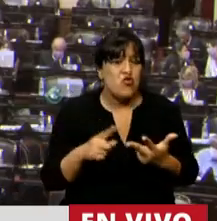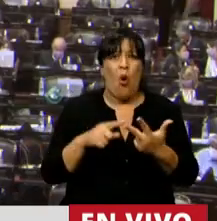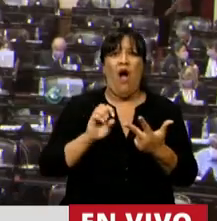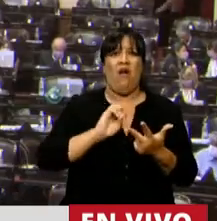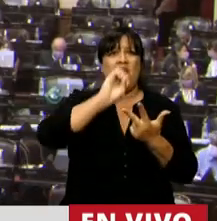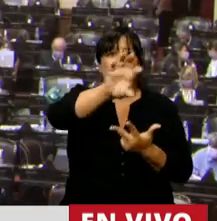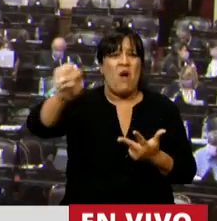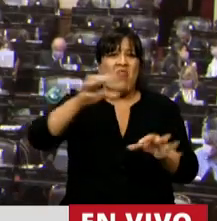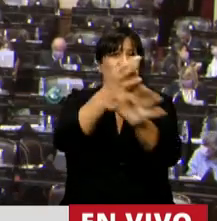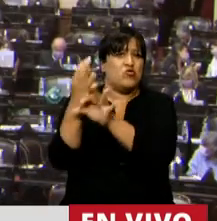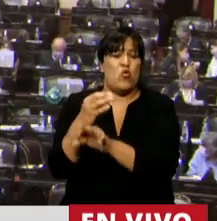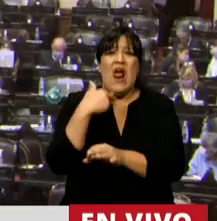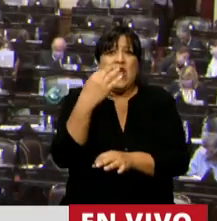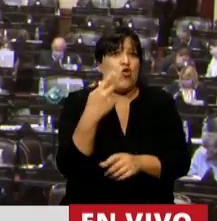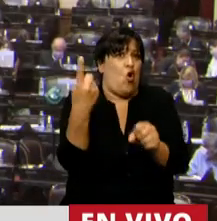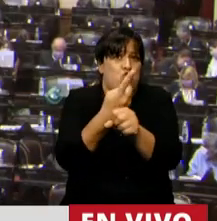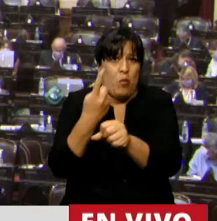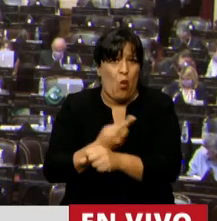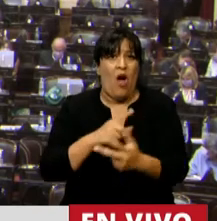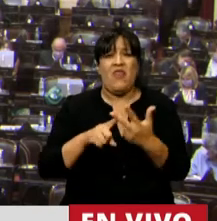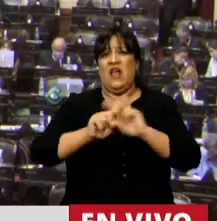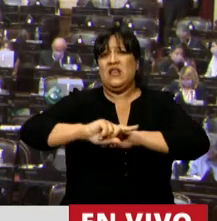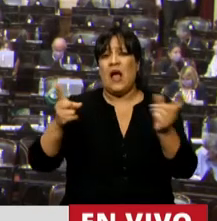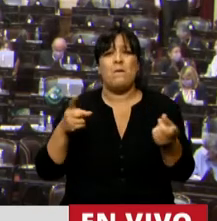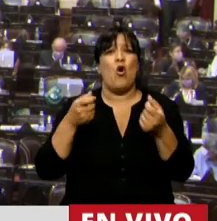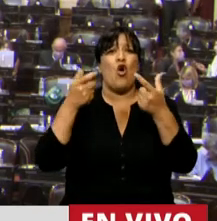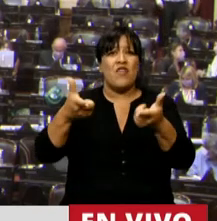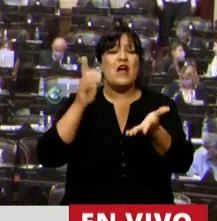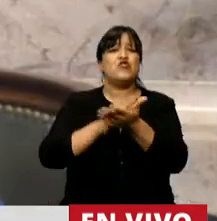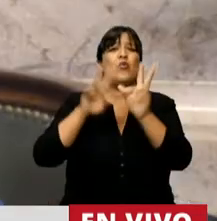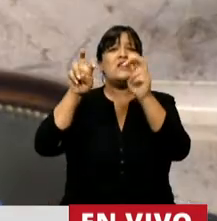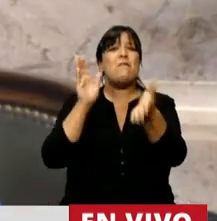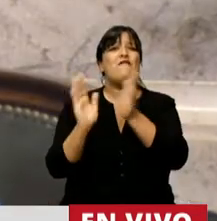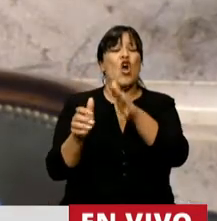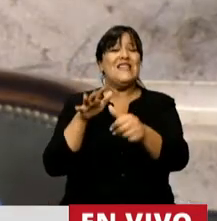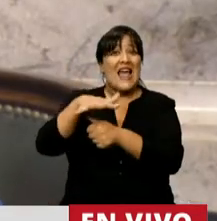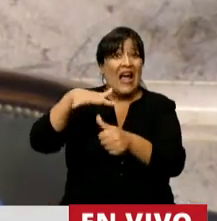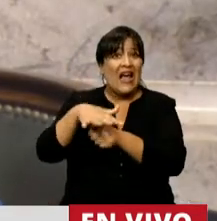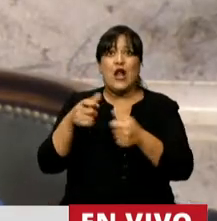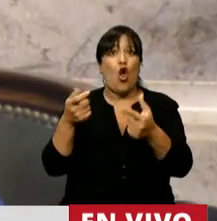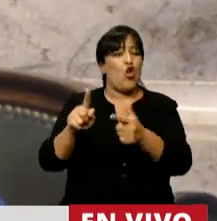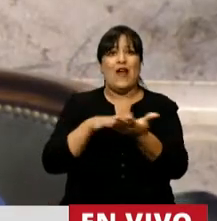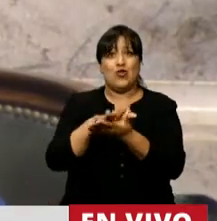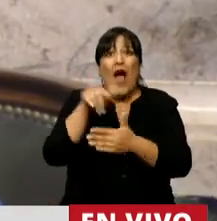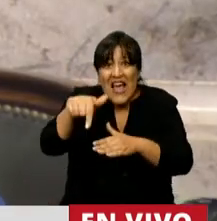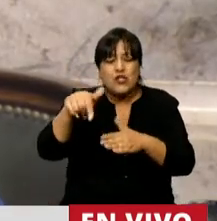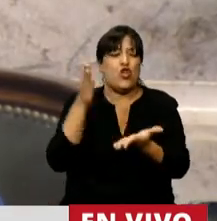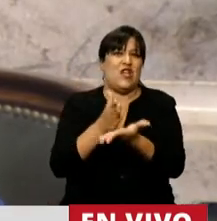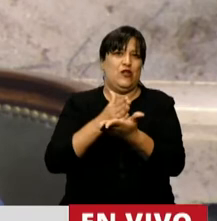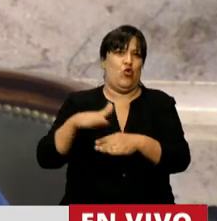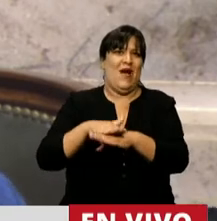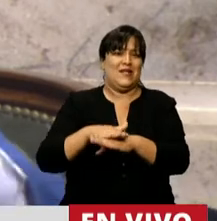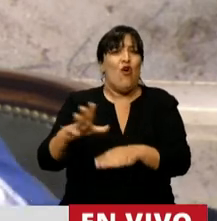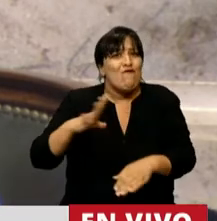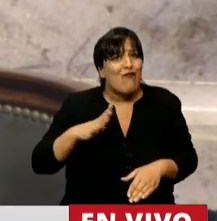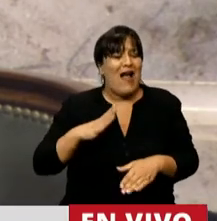hijos a las escuelas y no les pueden dar solución a los casos de violencia de género. Esos son derechos básicos insatisfechos